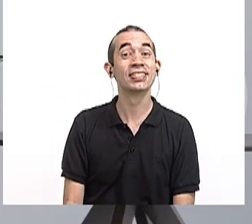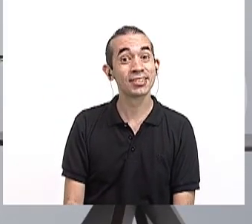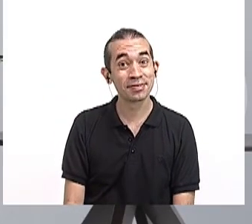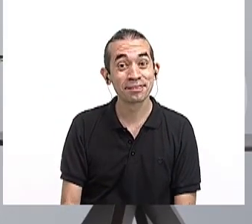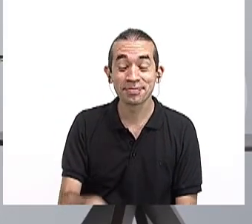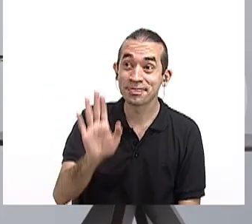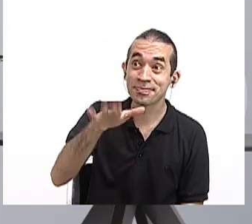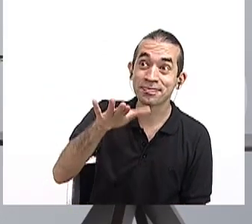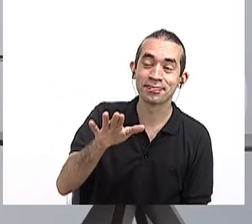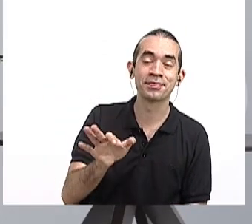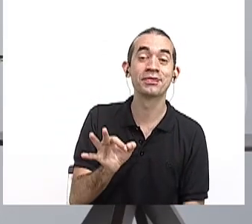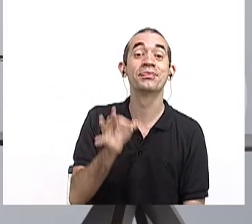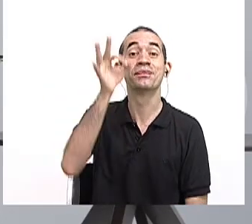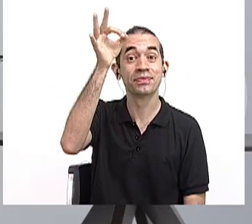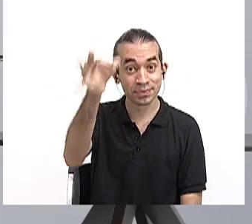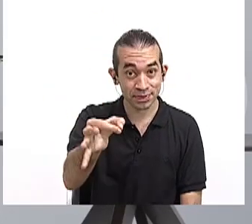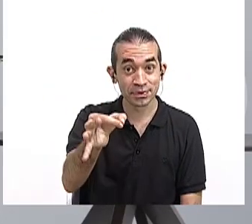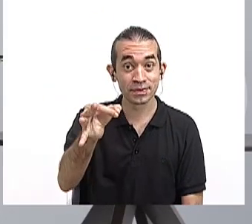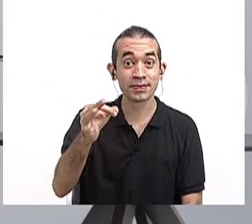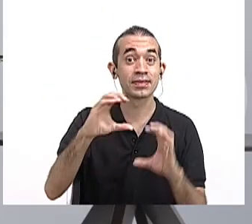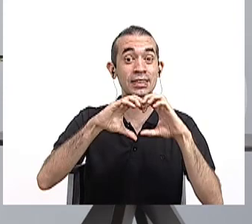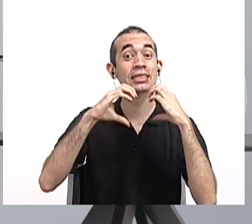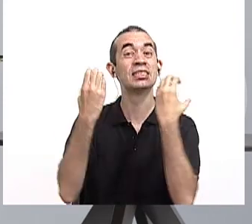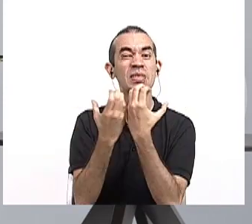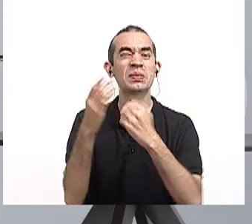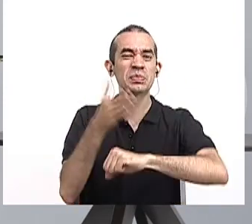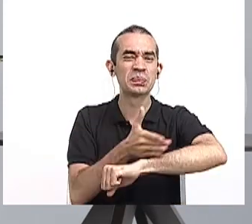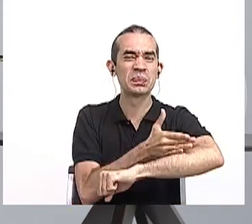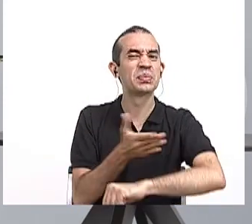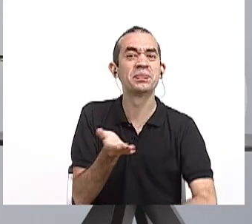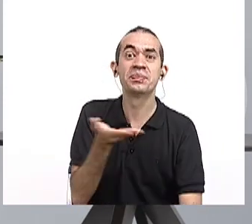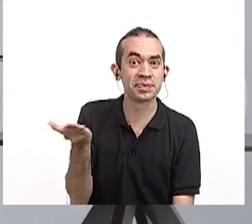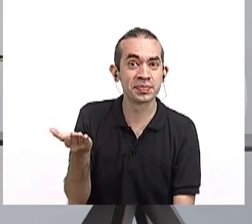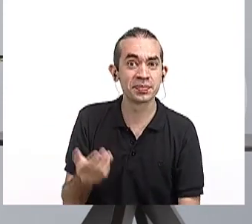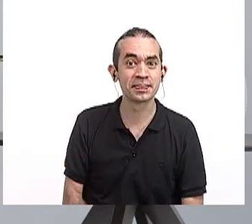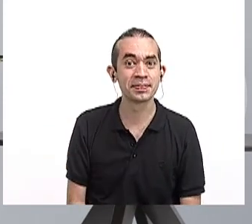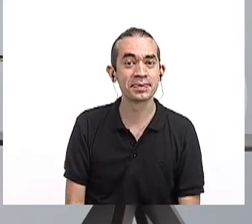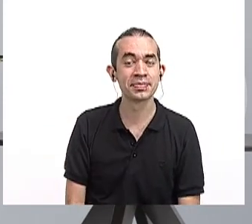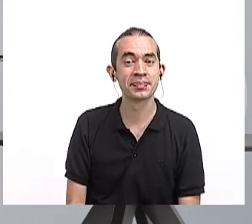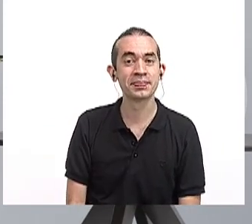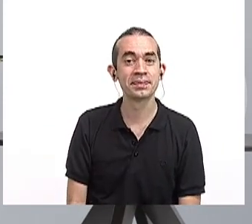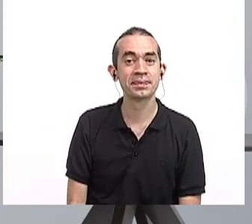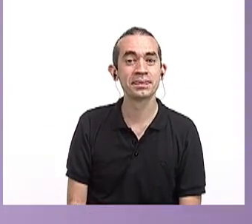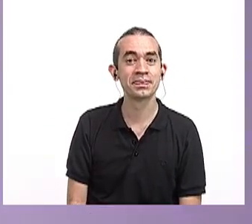¿Y qué podemos mejorar para las próximas clases?